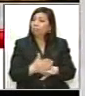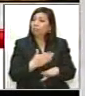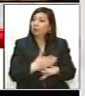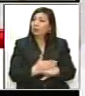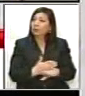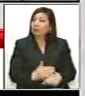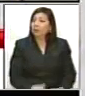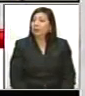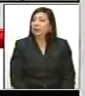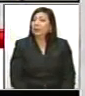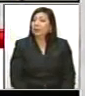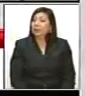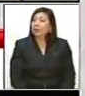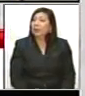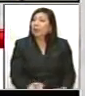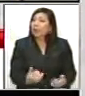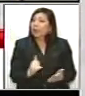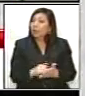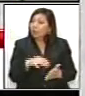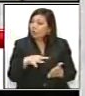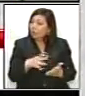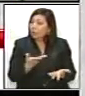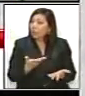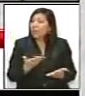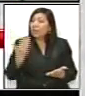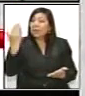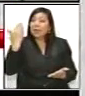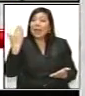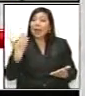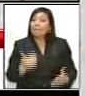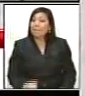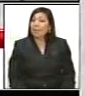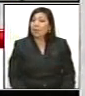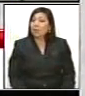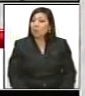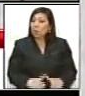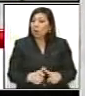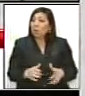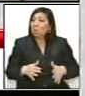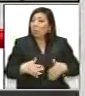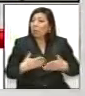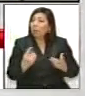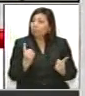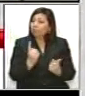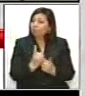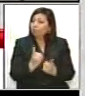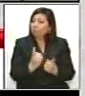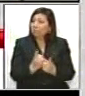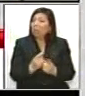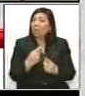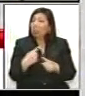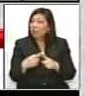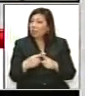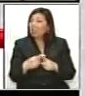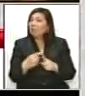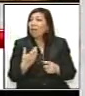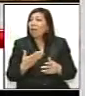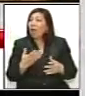la paleobiología, que estudia los organismos del pasado en esta zona donde podemos encontrar diversos